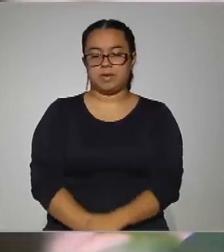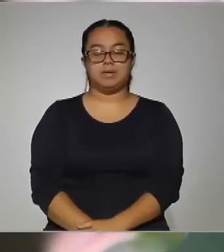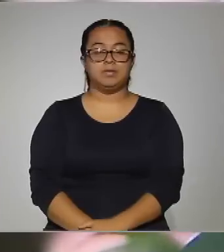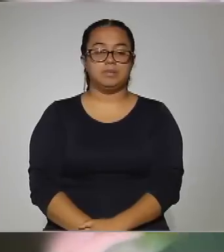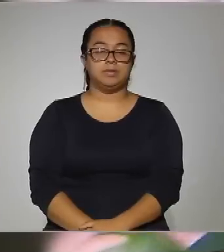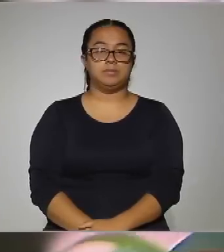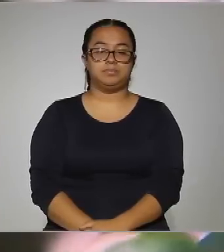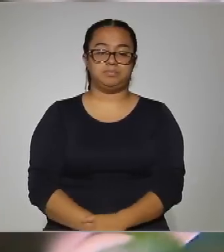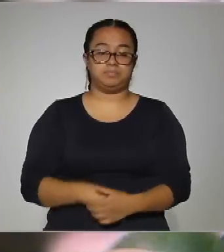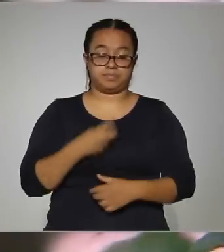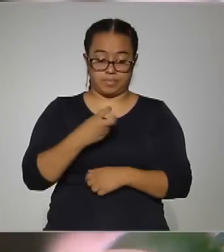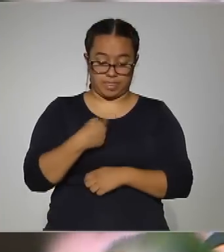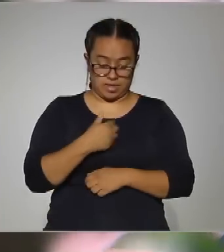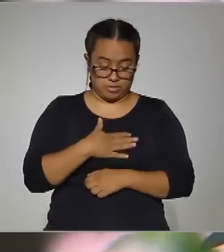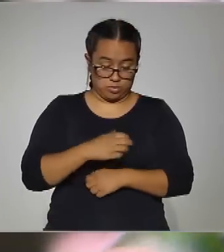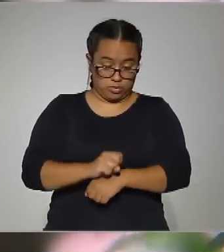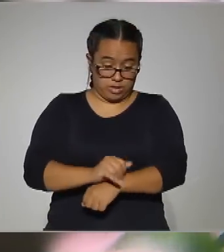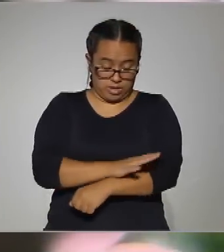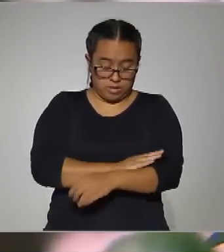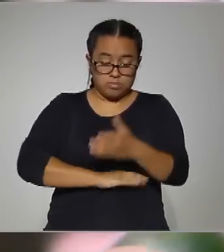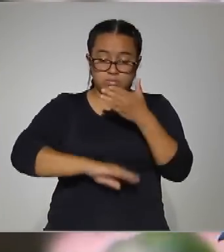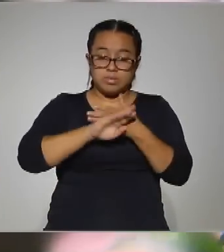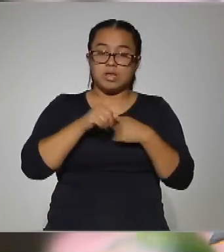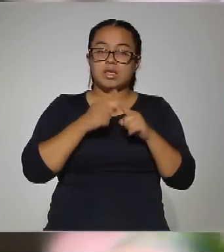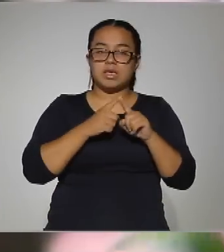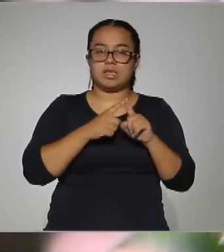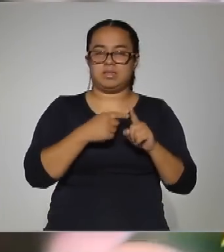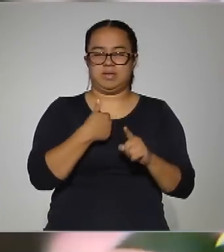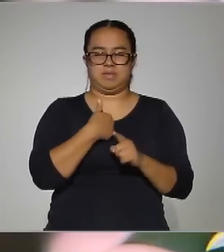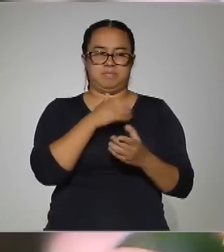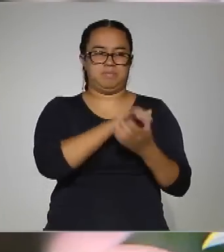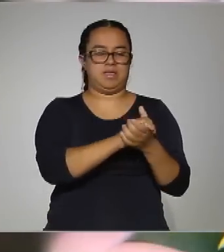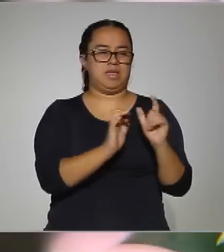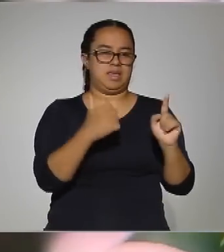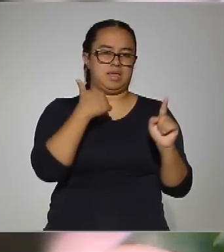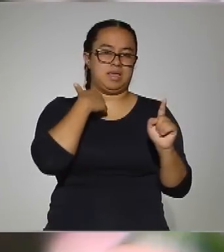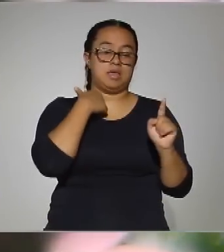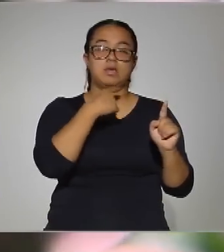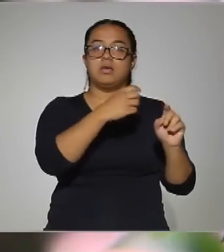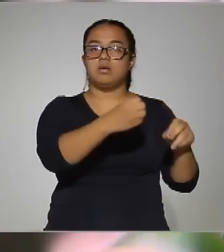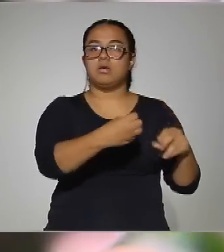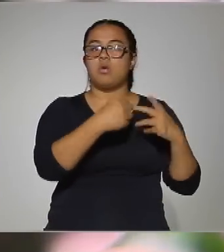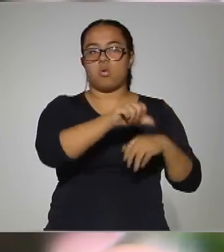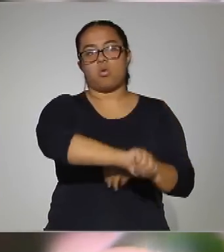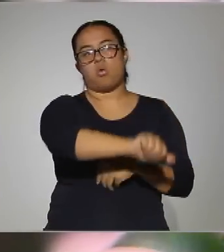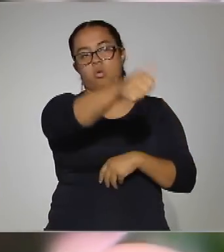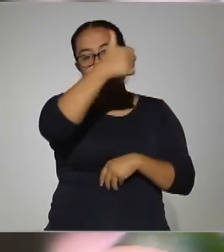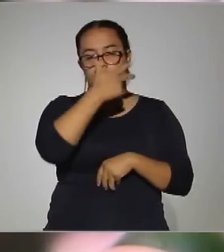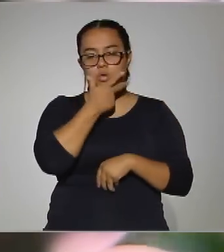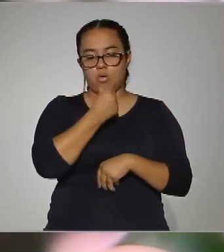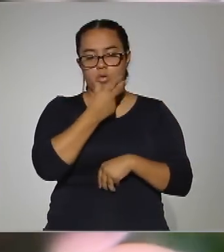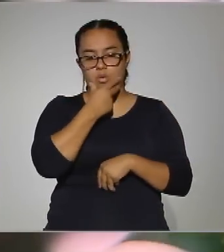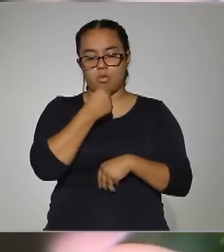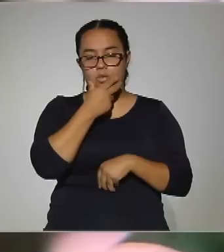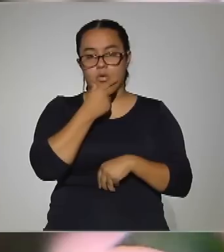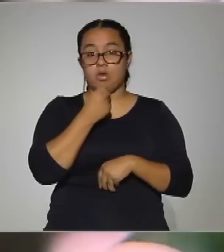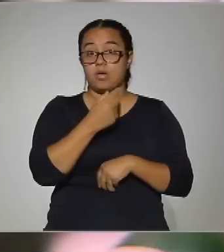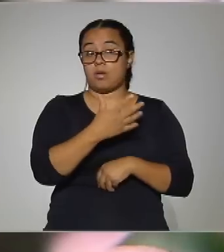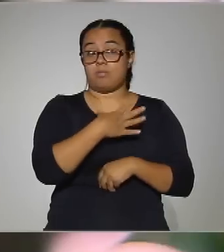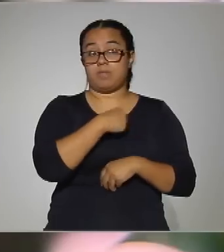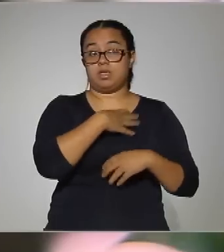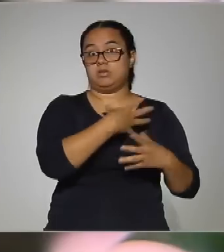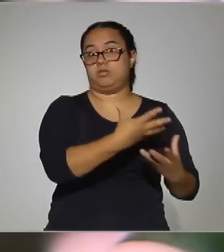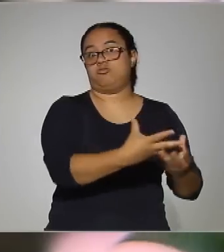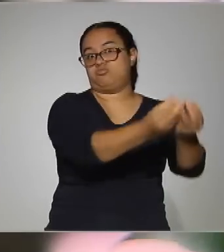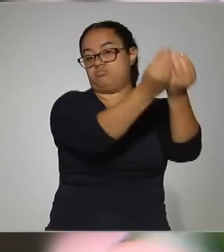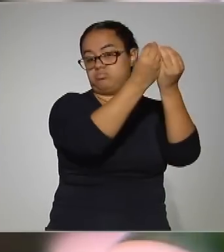El daño emocional que yo viví fue por parte de la madre de mis hijos. Me dejó por otro, llevándose a 2 de mis hijos,